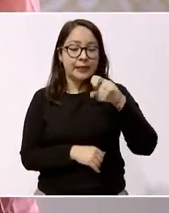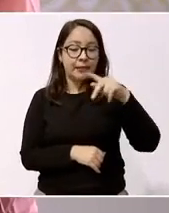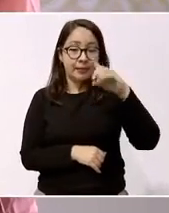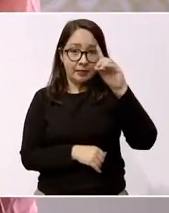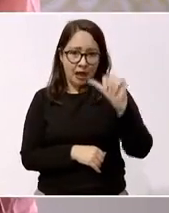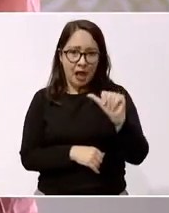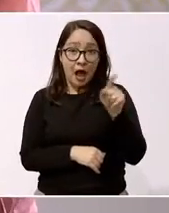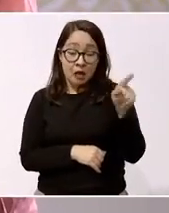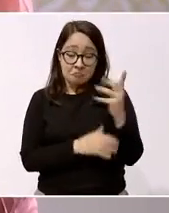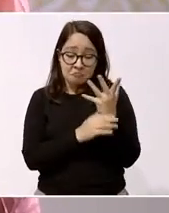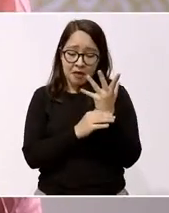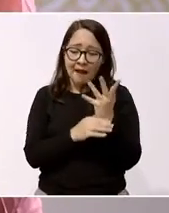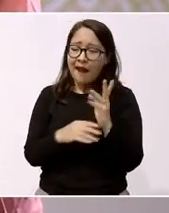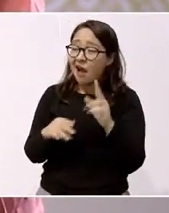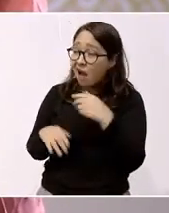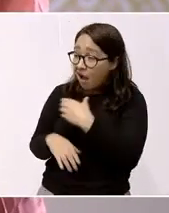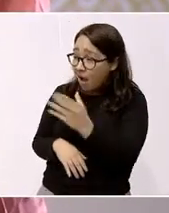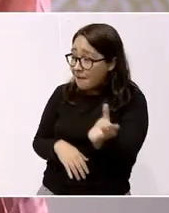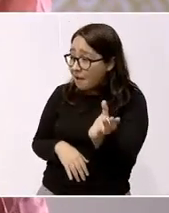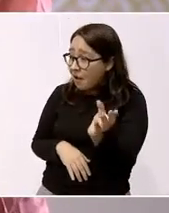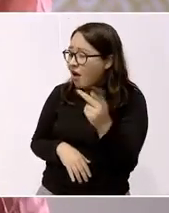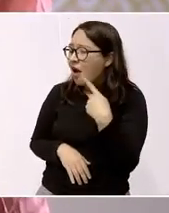dejar sin apoyo al campo,